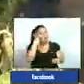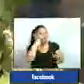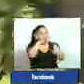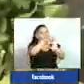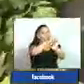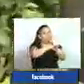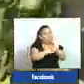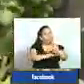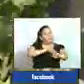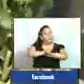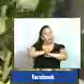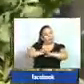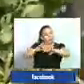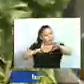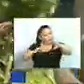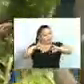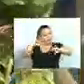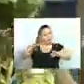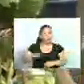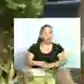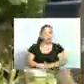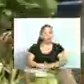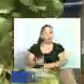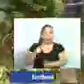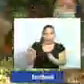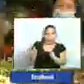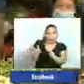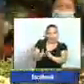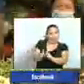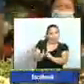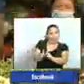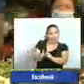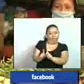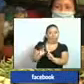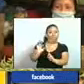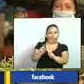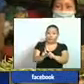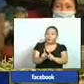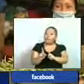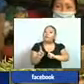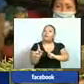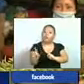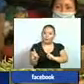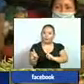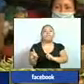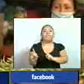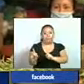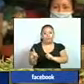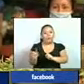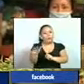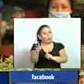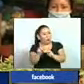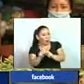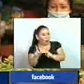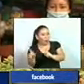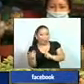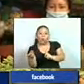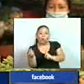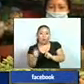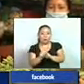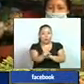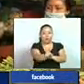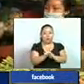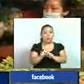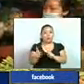evitar contagios. No acercarlos tanto, poner una distancia. Sí estamos de una distancia con ellos allí,